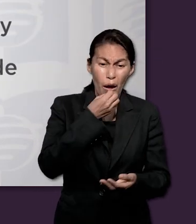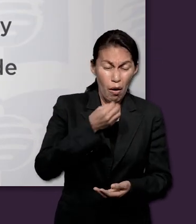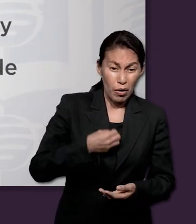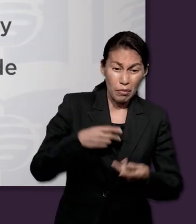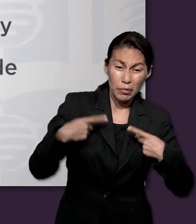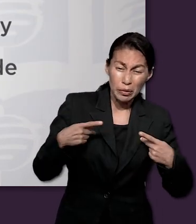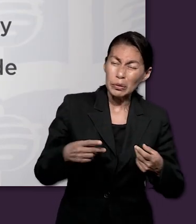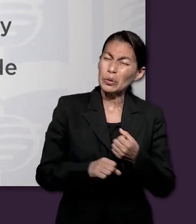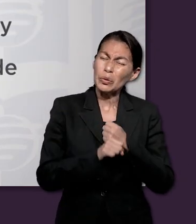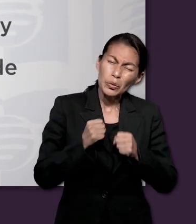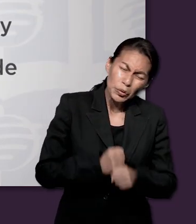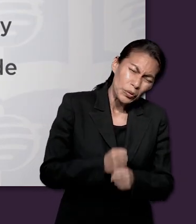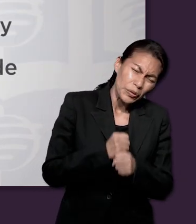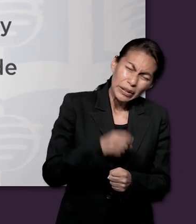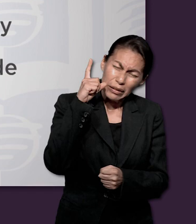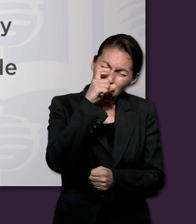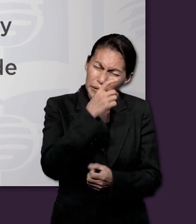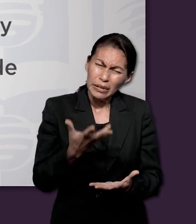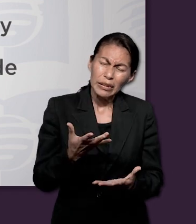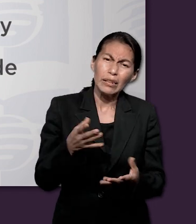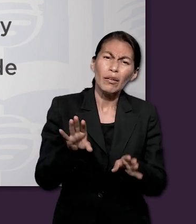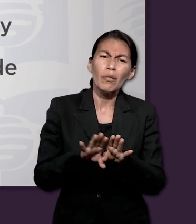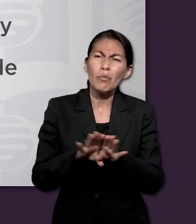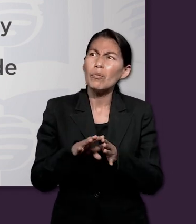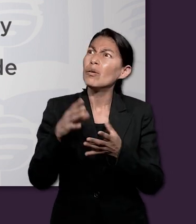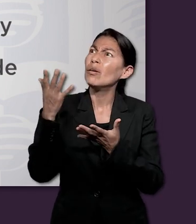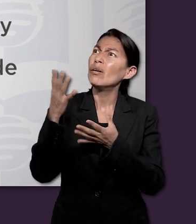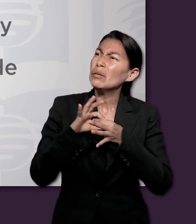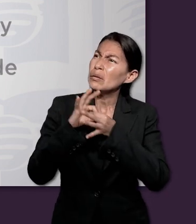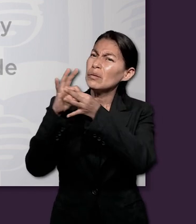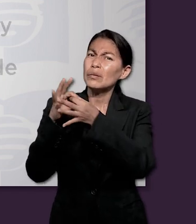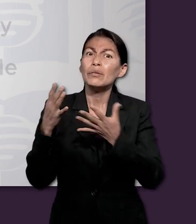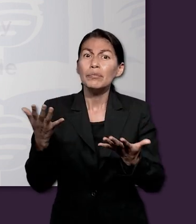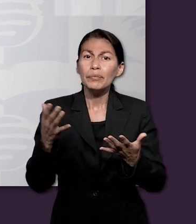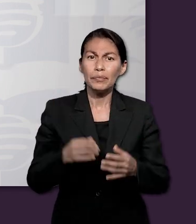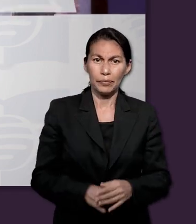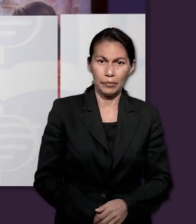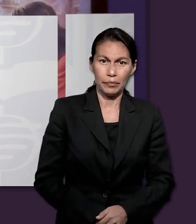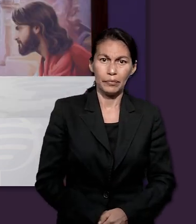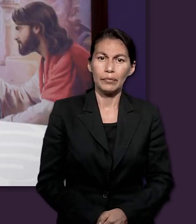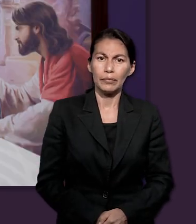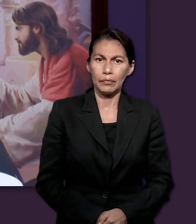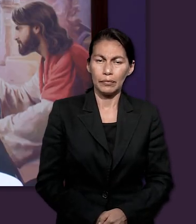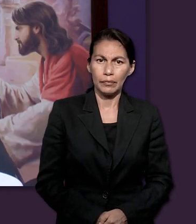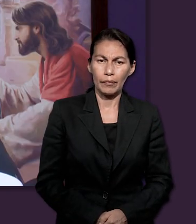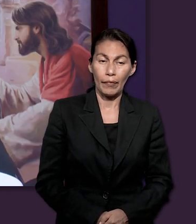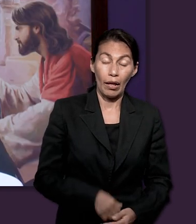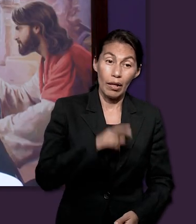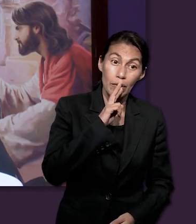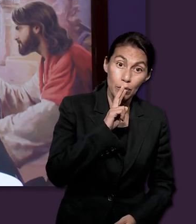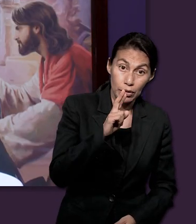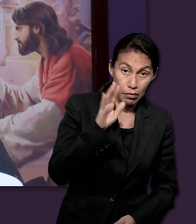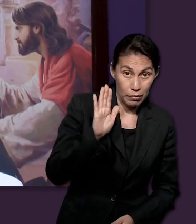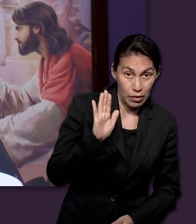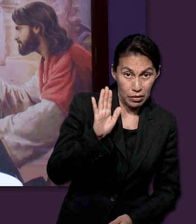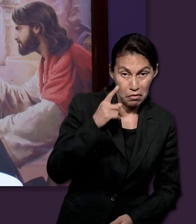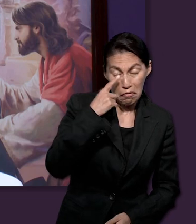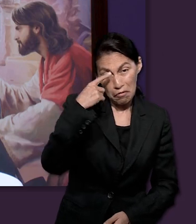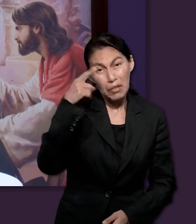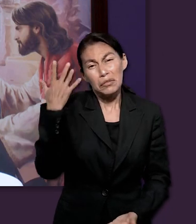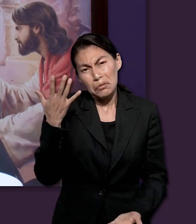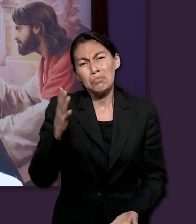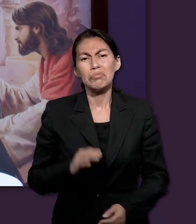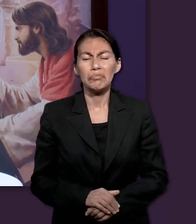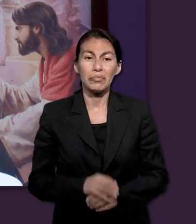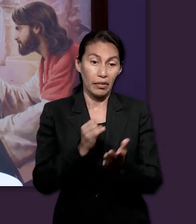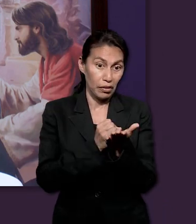perseverar más en el Señor en medio del desánimo y la tentación, según la historia de Jacob? La respuesta parece